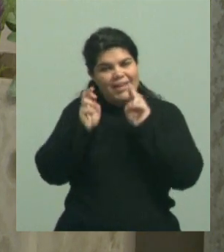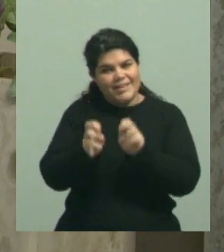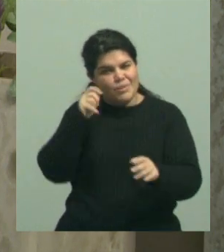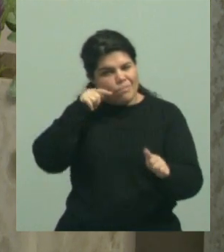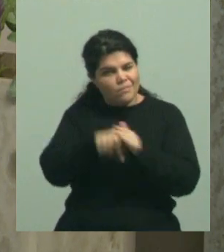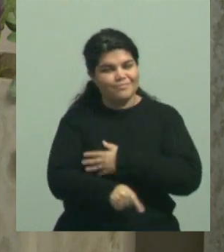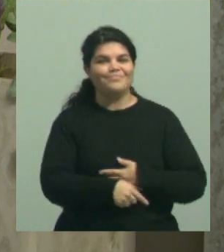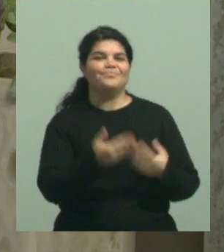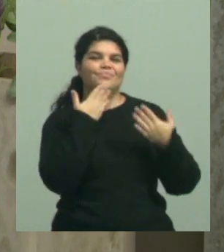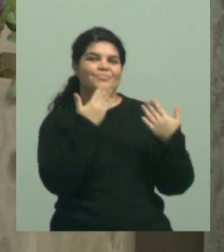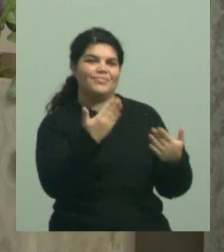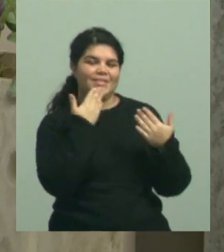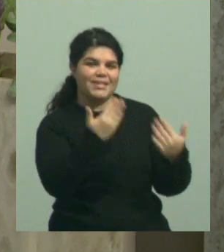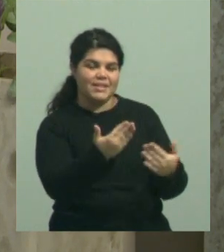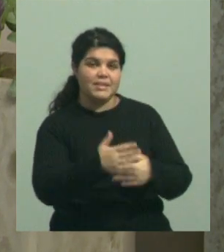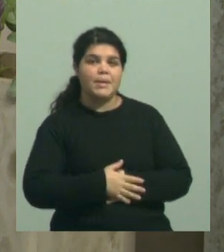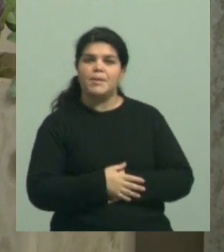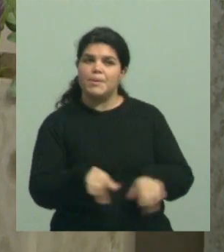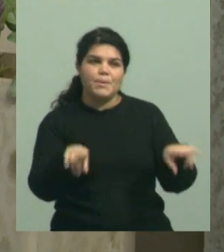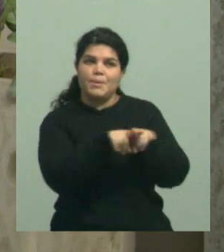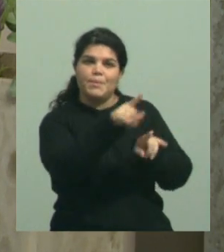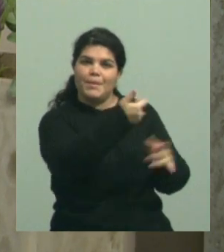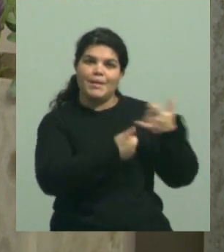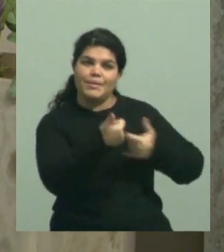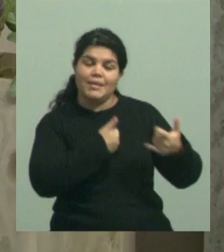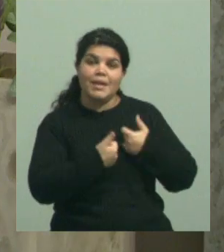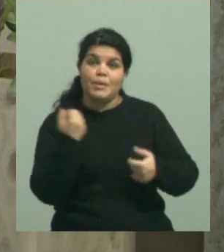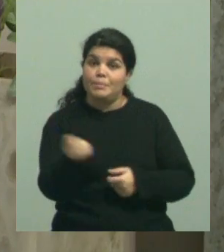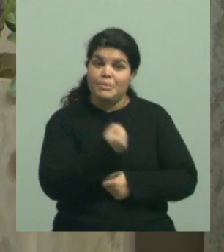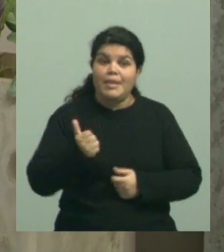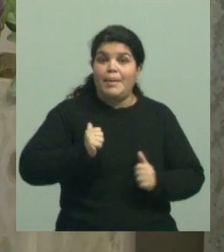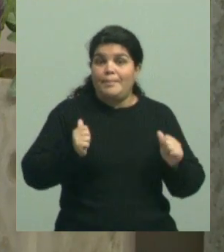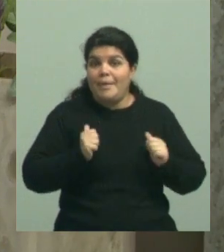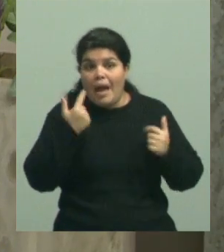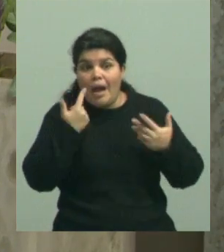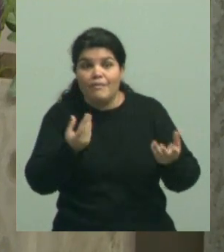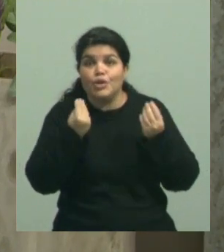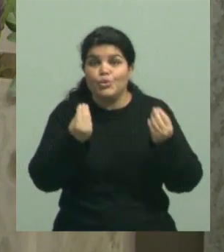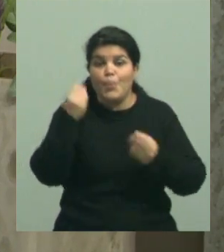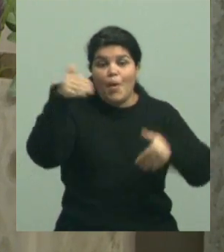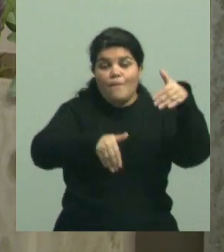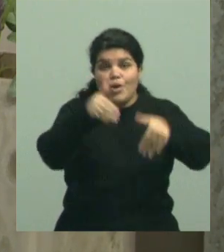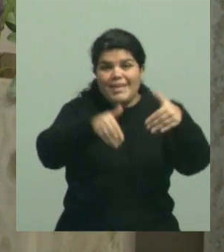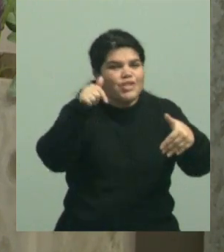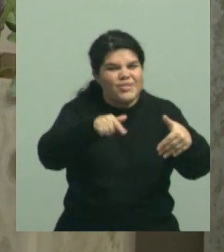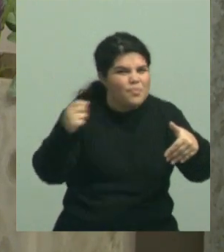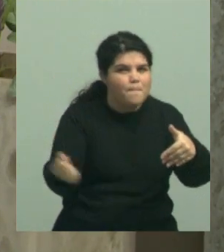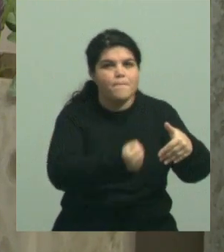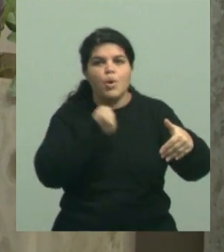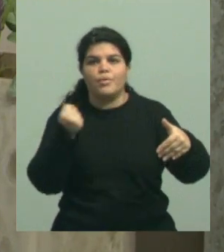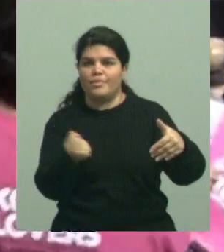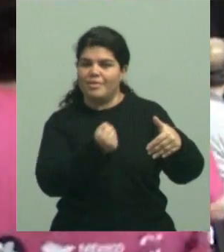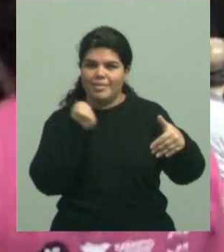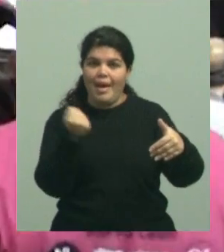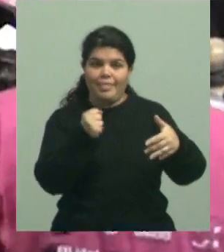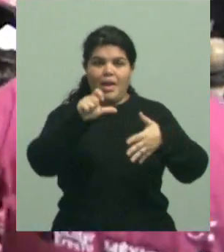muchas gracias a vos, Claudia, y tal cual como planteas, hay que estar expectantes en relación a un proceso electoral que es determinante para